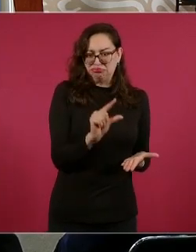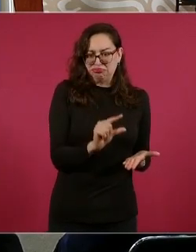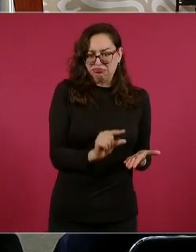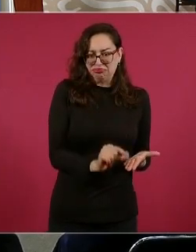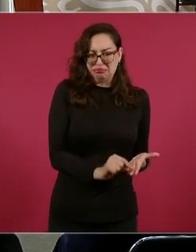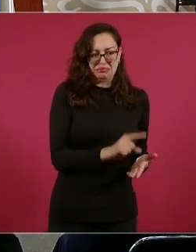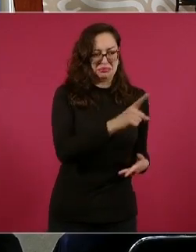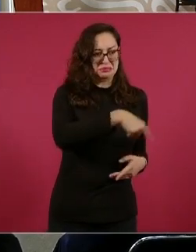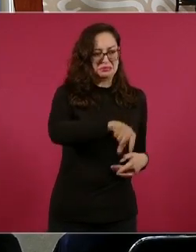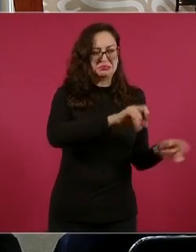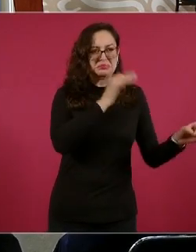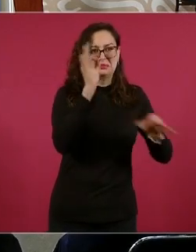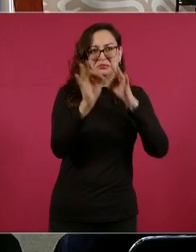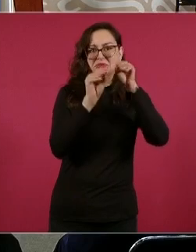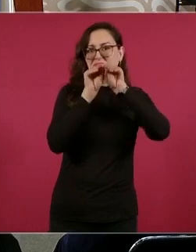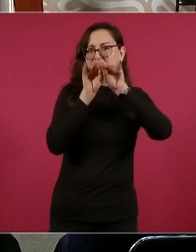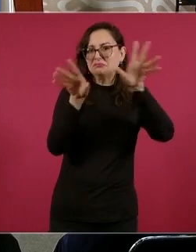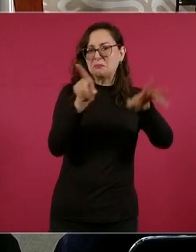no,